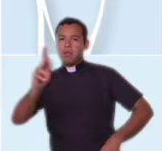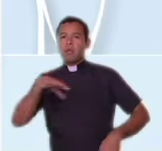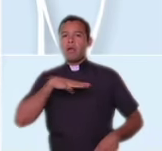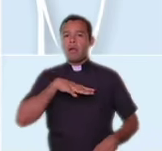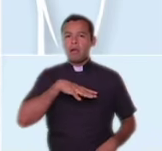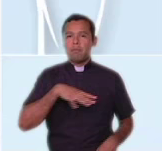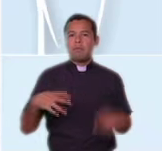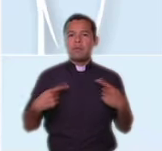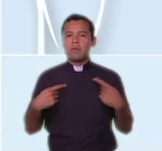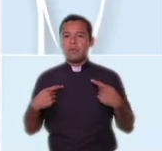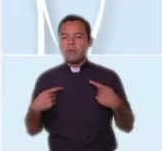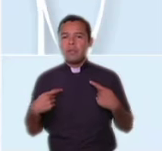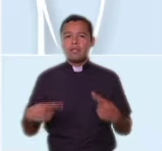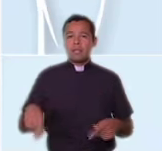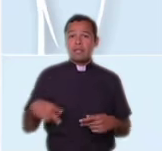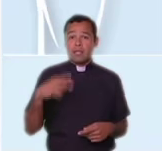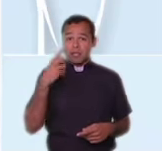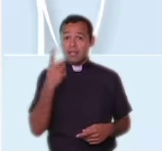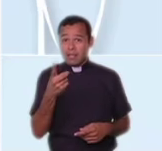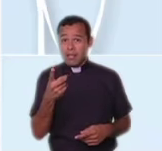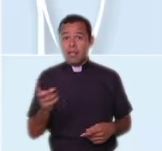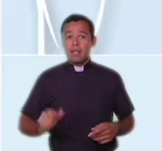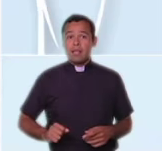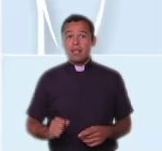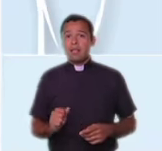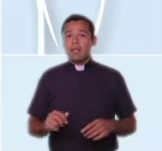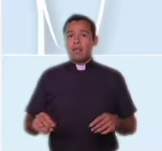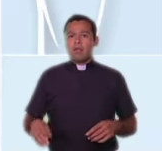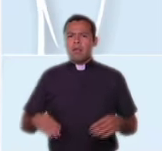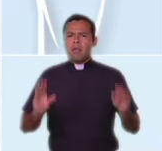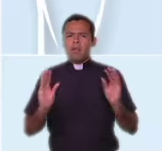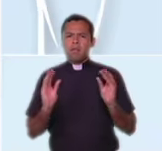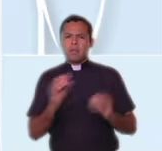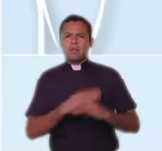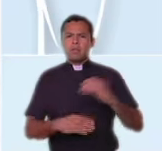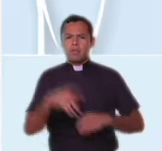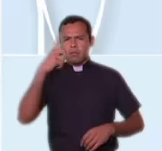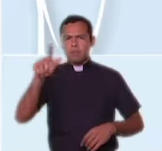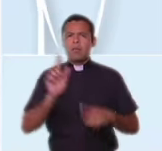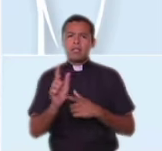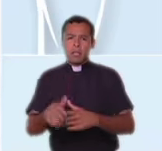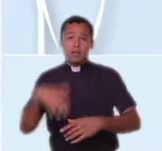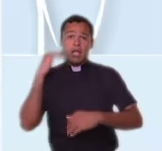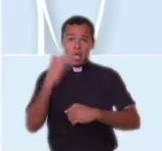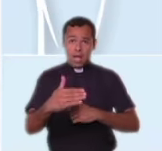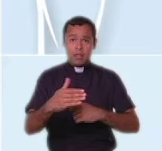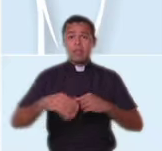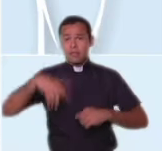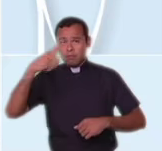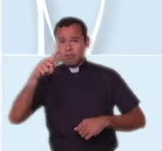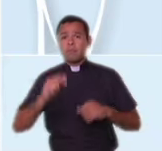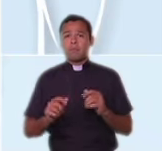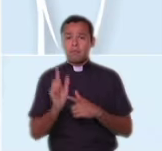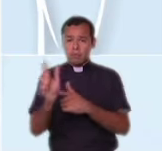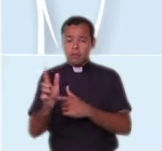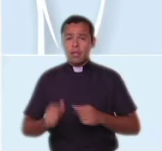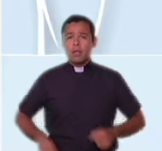uno pone diferentes motivos antes que seguirlo y Jesús va marcando la pauta.